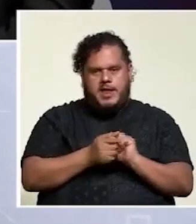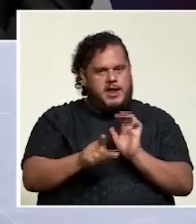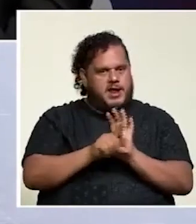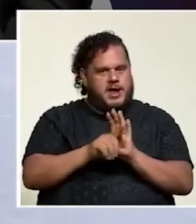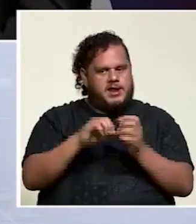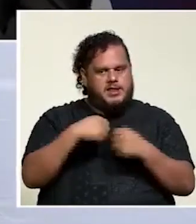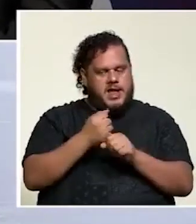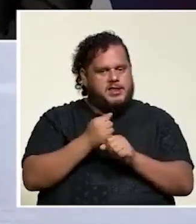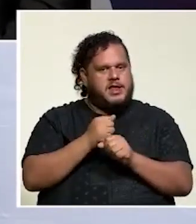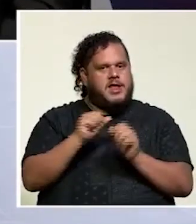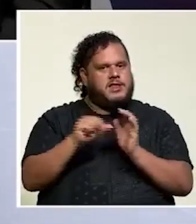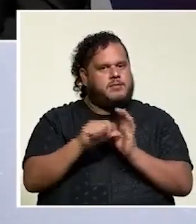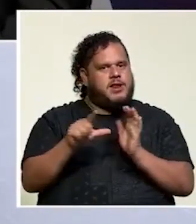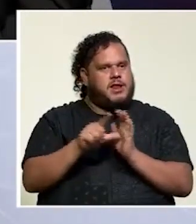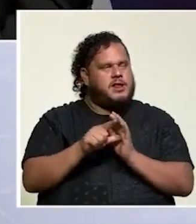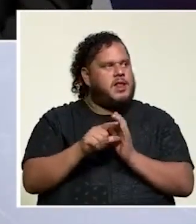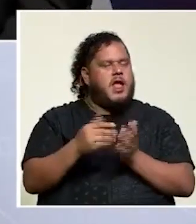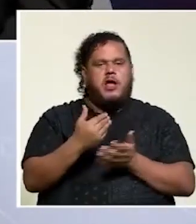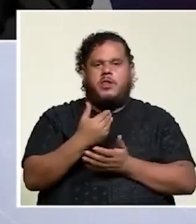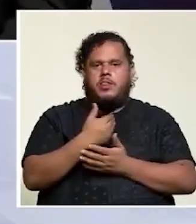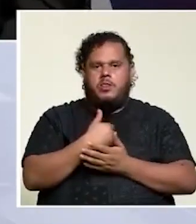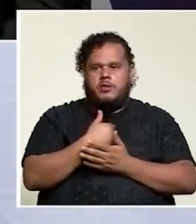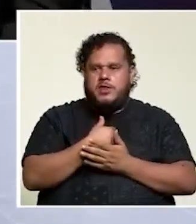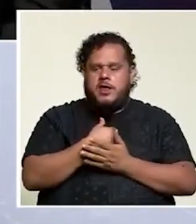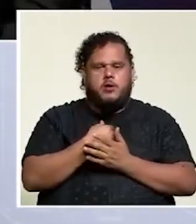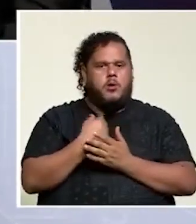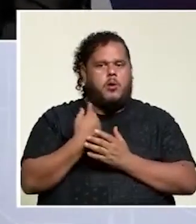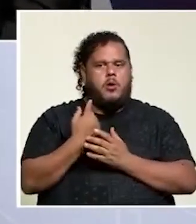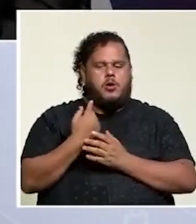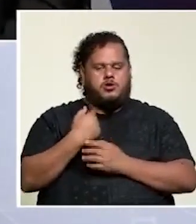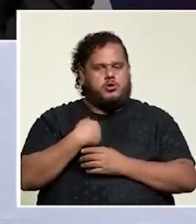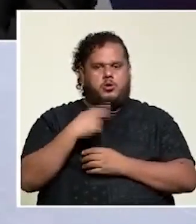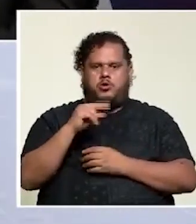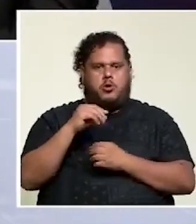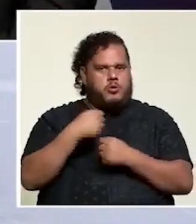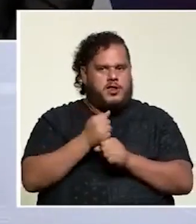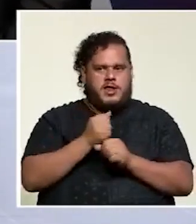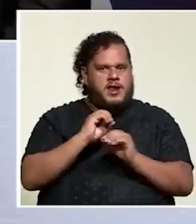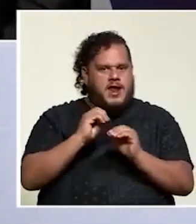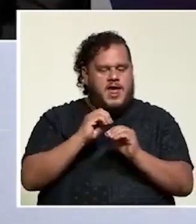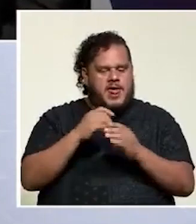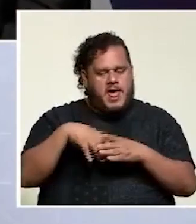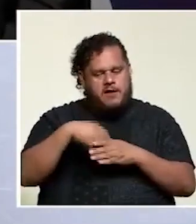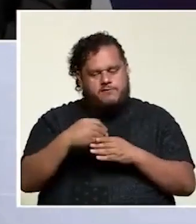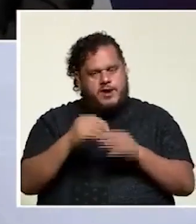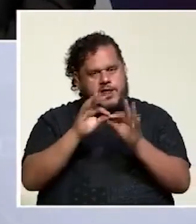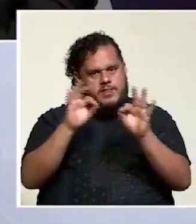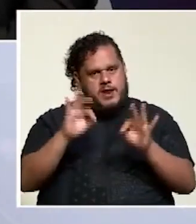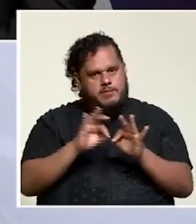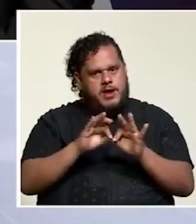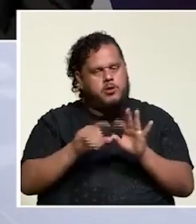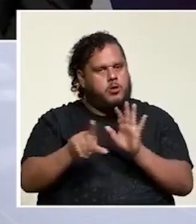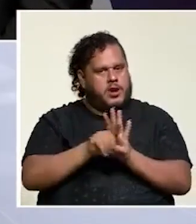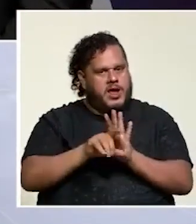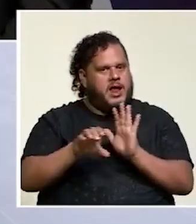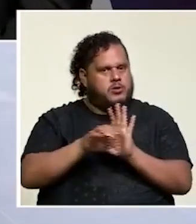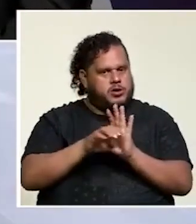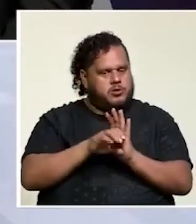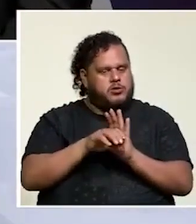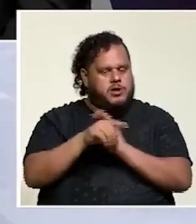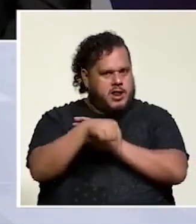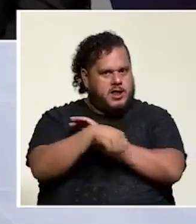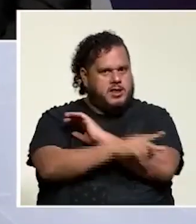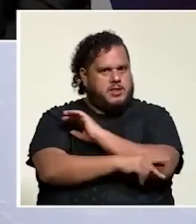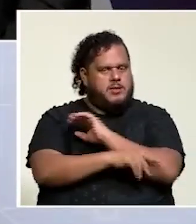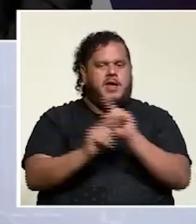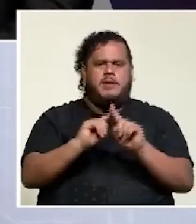Asamblea Legislativa, no tengo talante autoritario, no pretendo hacer las cosas fuera del marco legal constitucional del país, pero